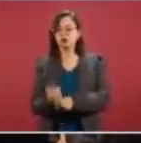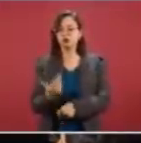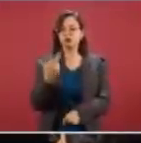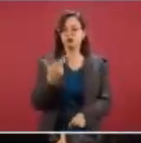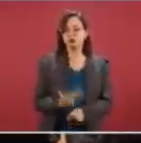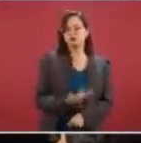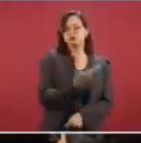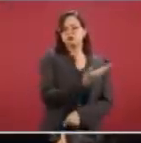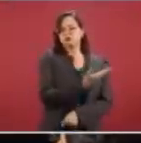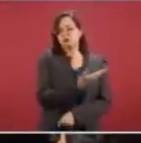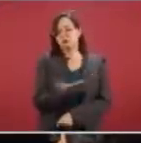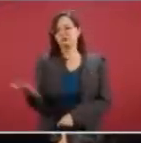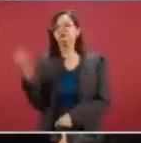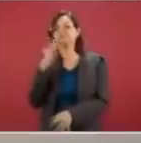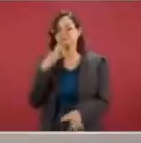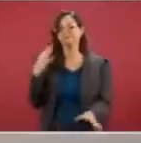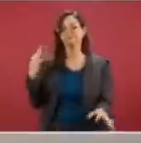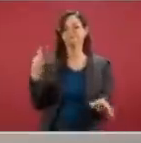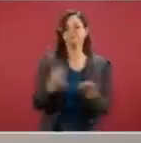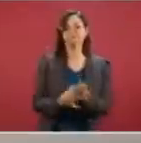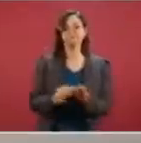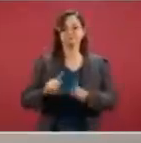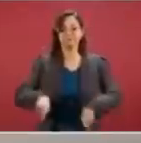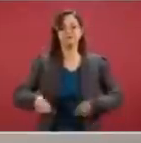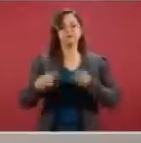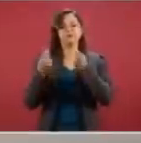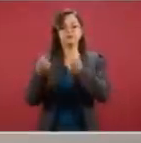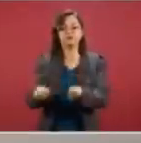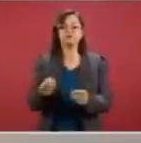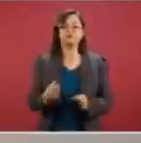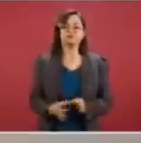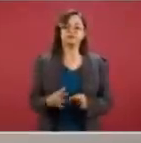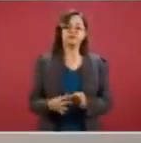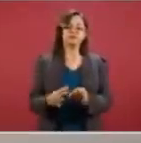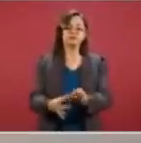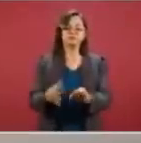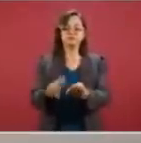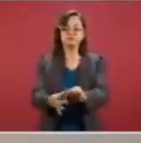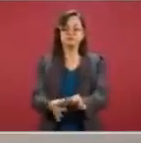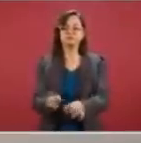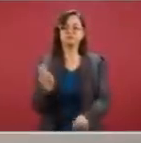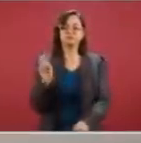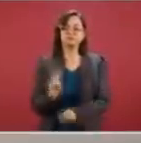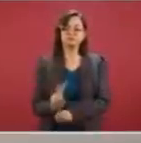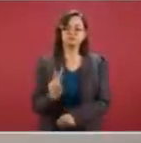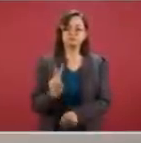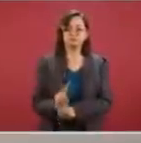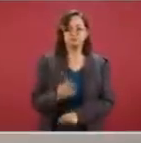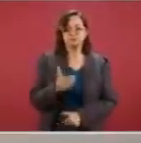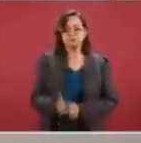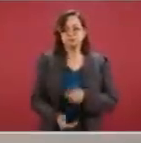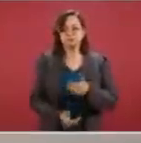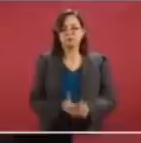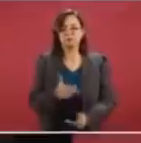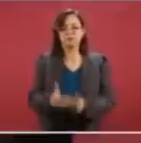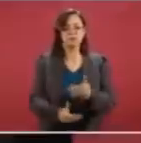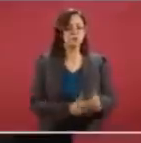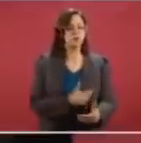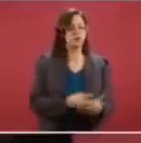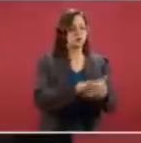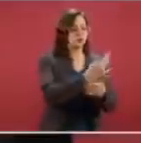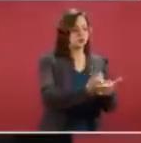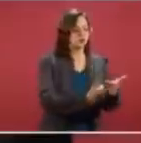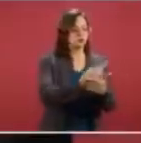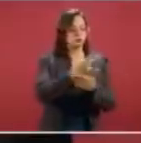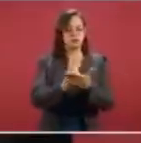que verdaderamente tienen la responsabilidad y la disciplina interna para ir llevando la mecánica de cada uno de estos